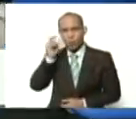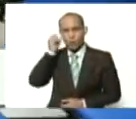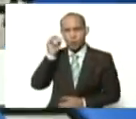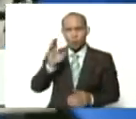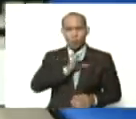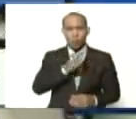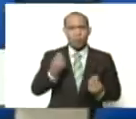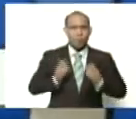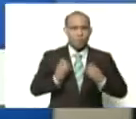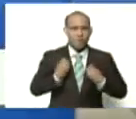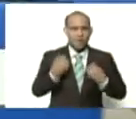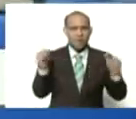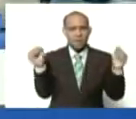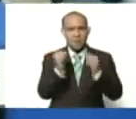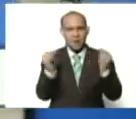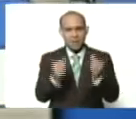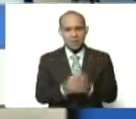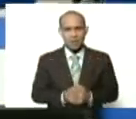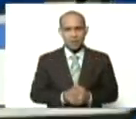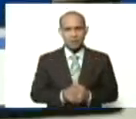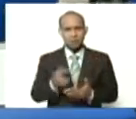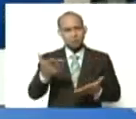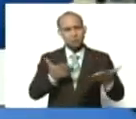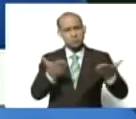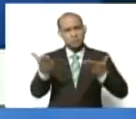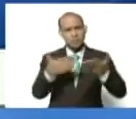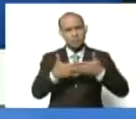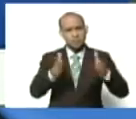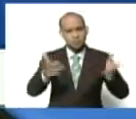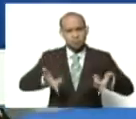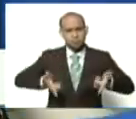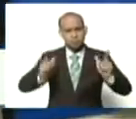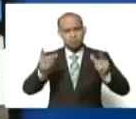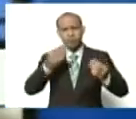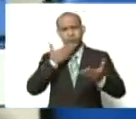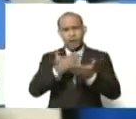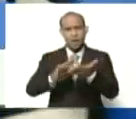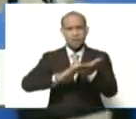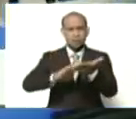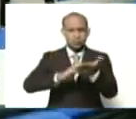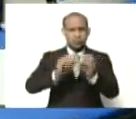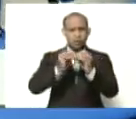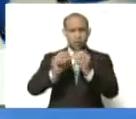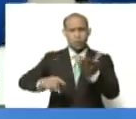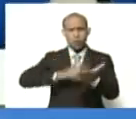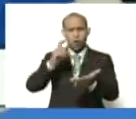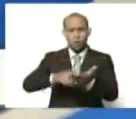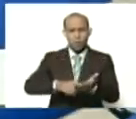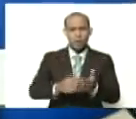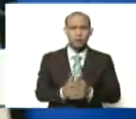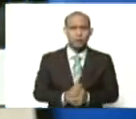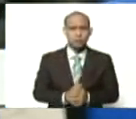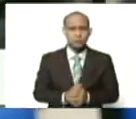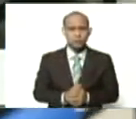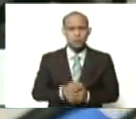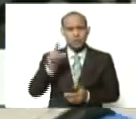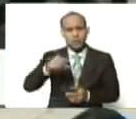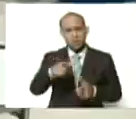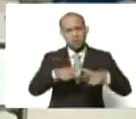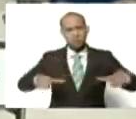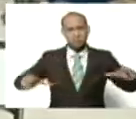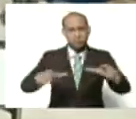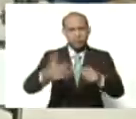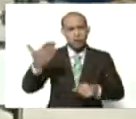Muchísimos son los servicios que se brindan de forma constante y gracias a esta reparación pues se ha podido también recuperar